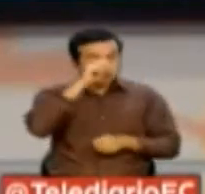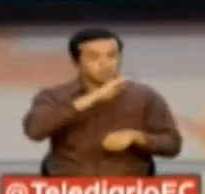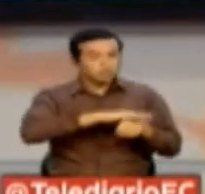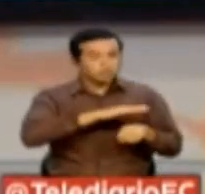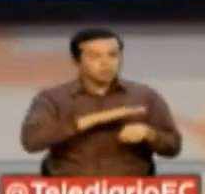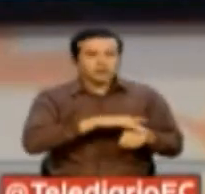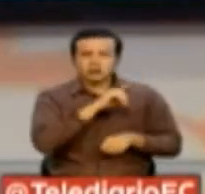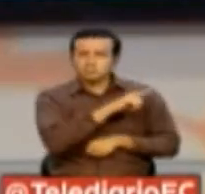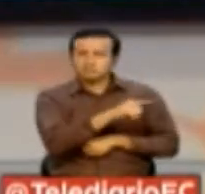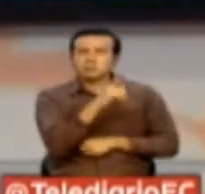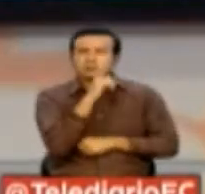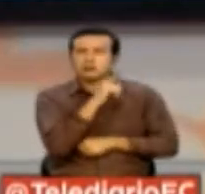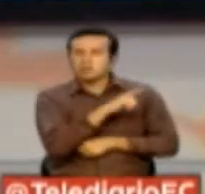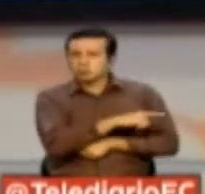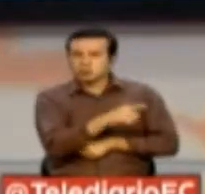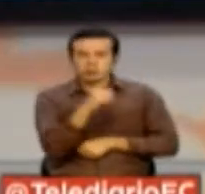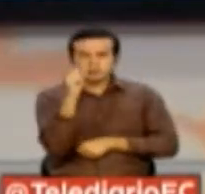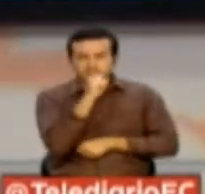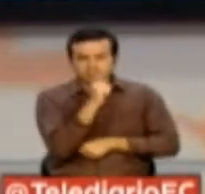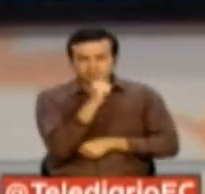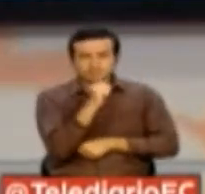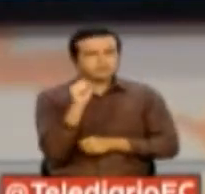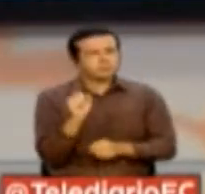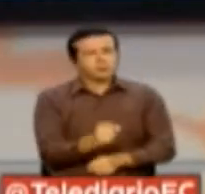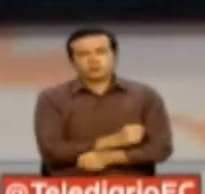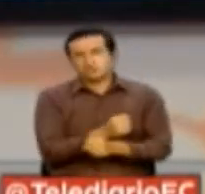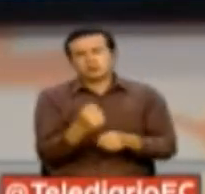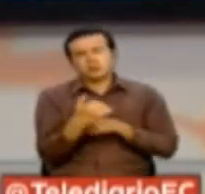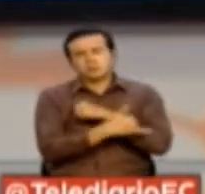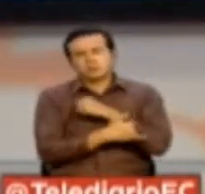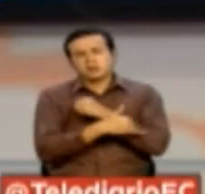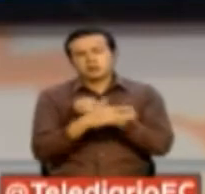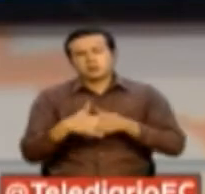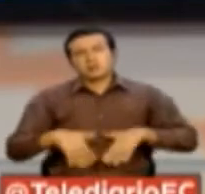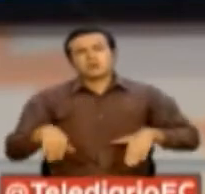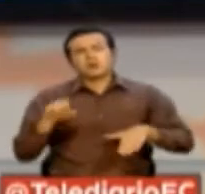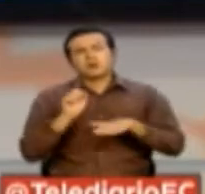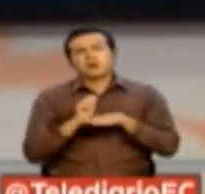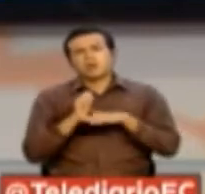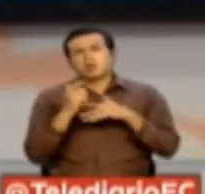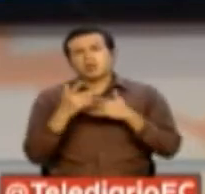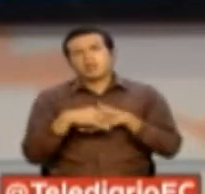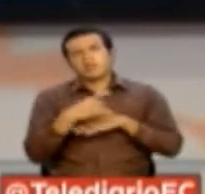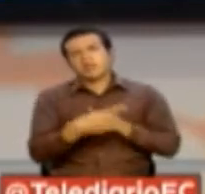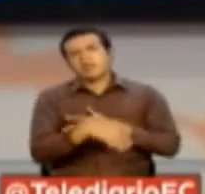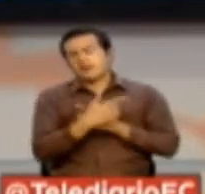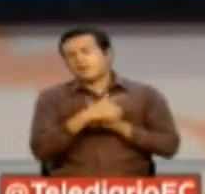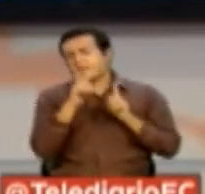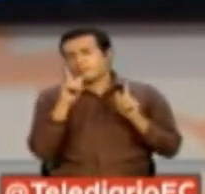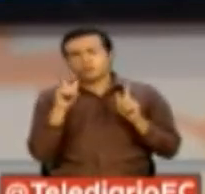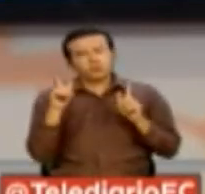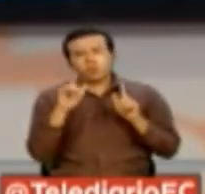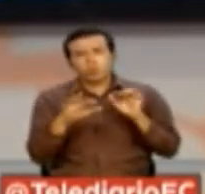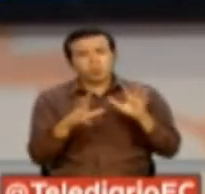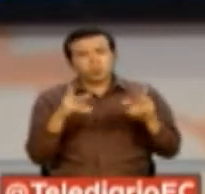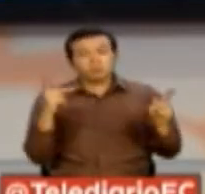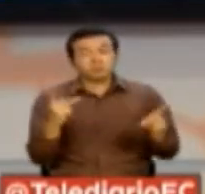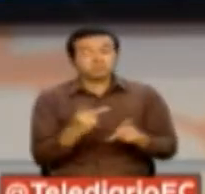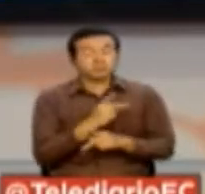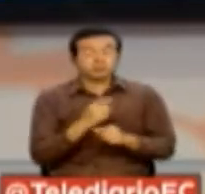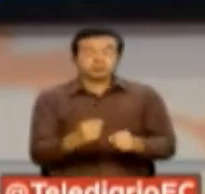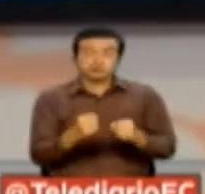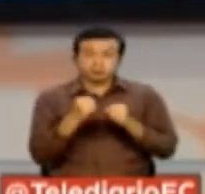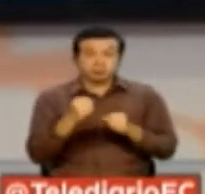culpables porque no puede el país dejar incólume una estafa de este tamaño